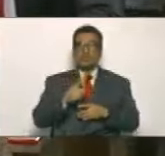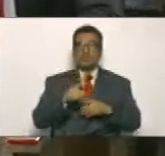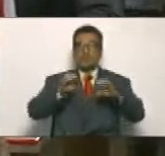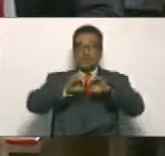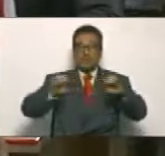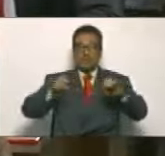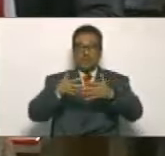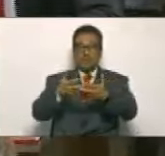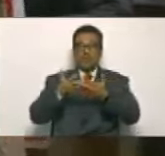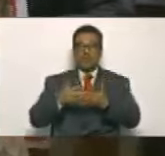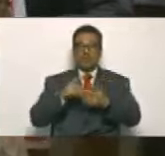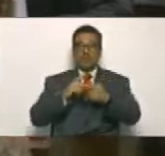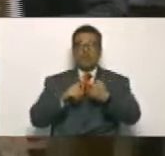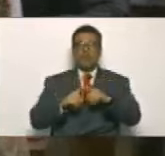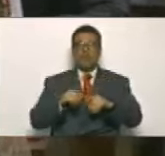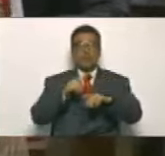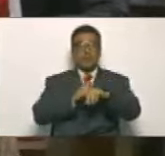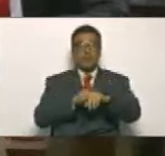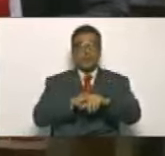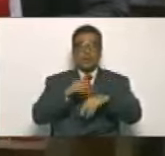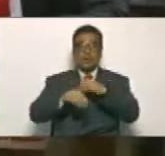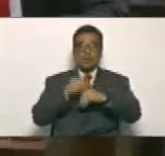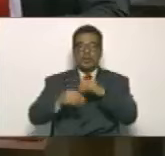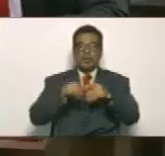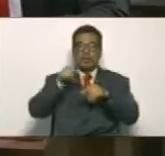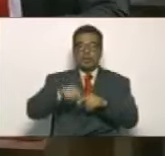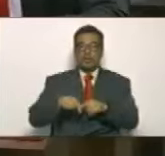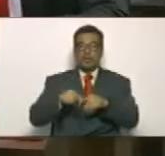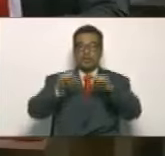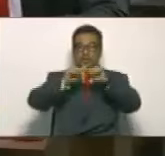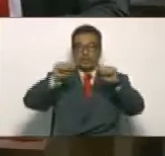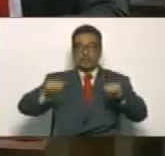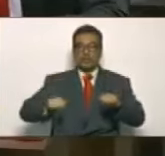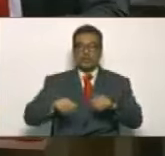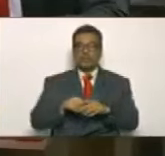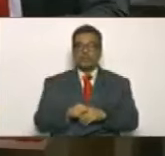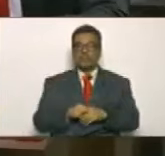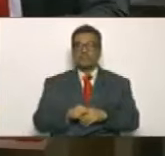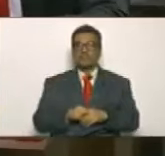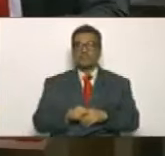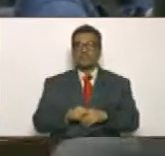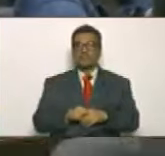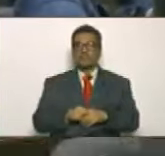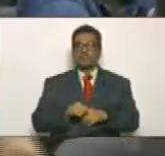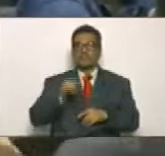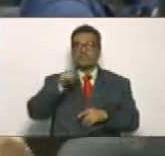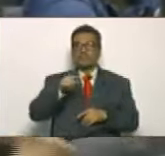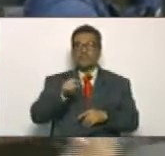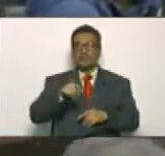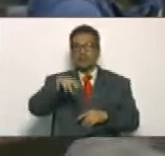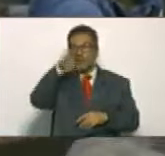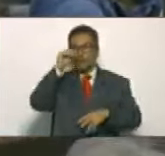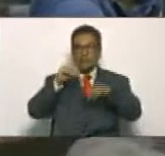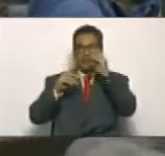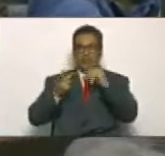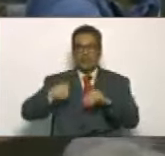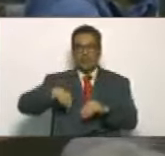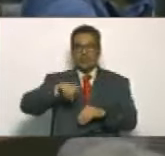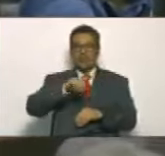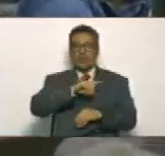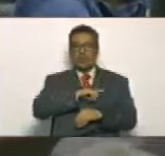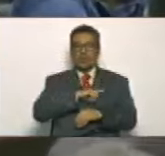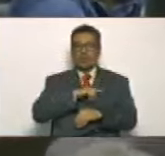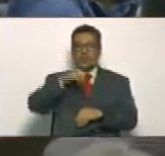educación, del modelo de educación que se ha dado en este sistema. Eso lo hemos aprendido nosotros,